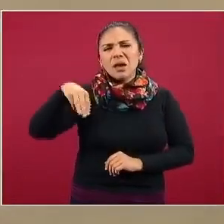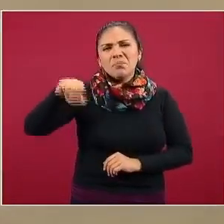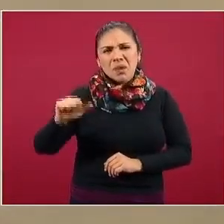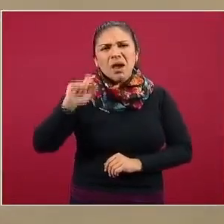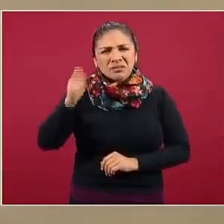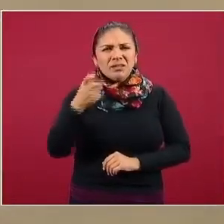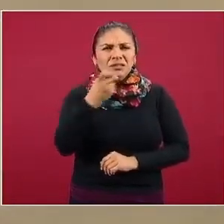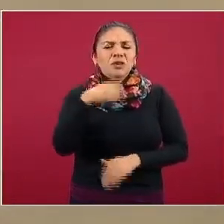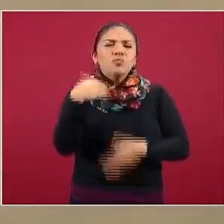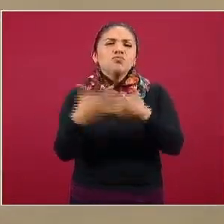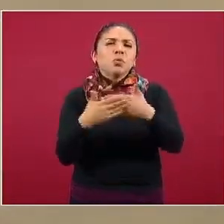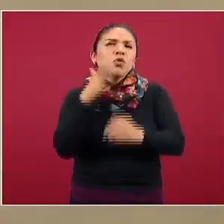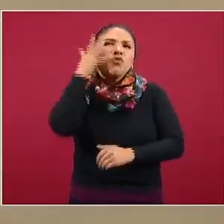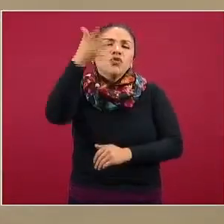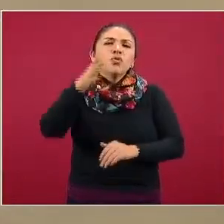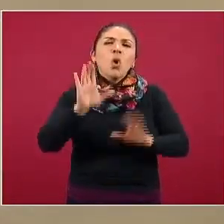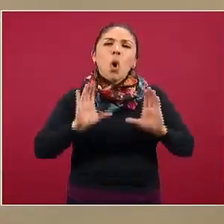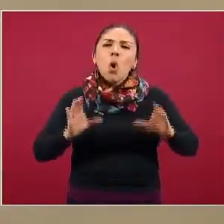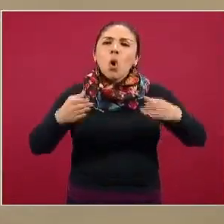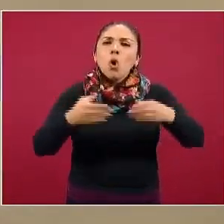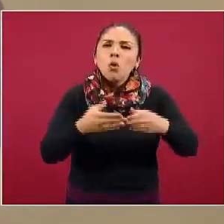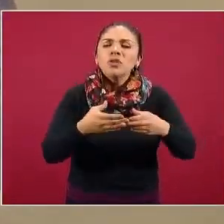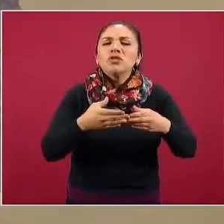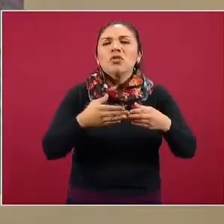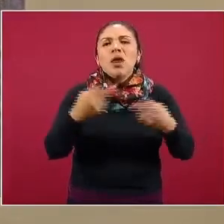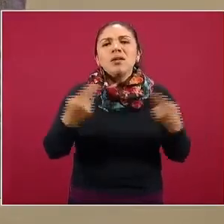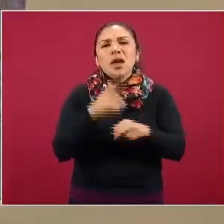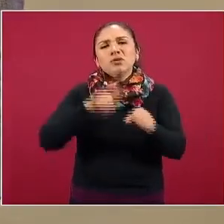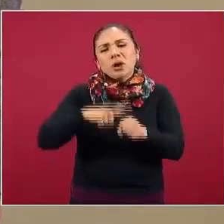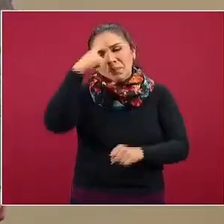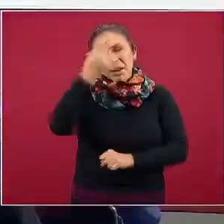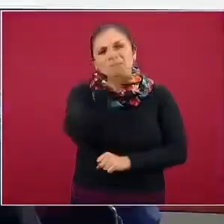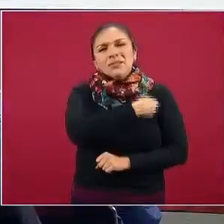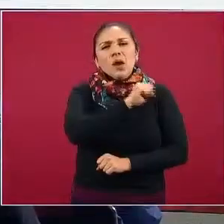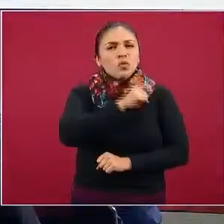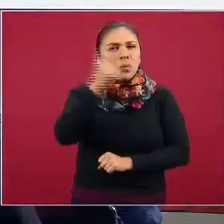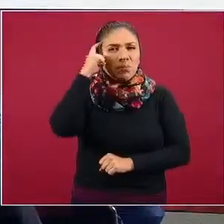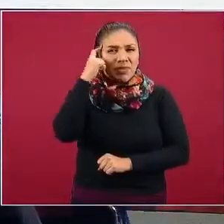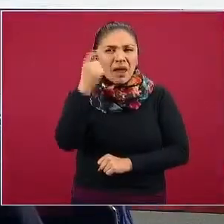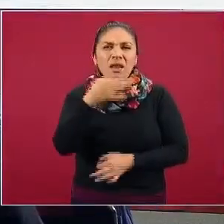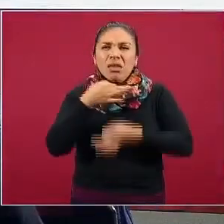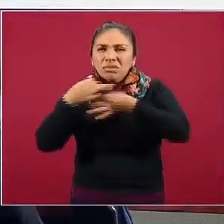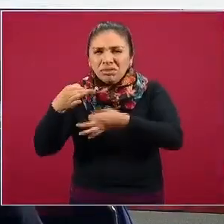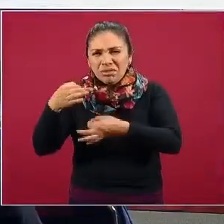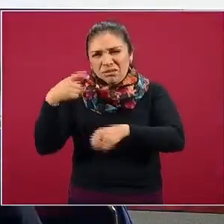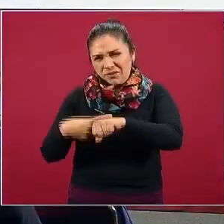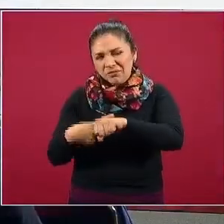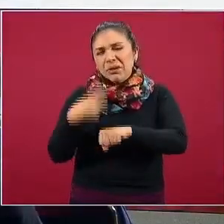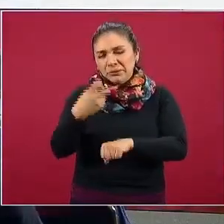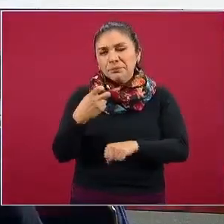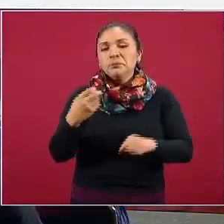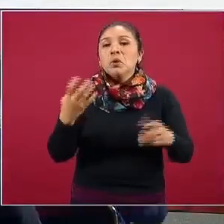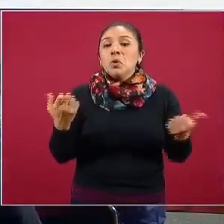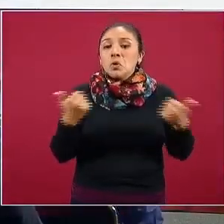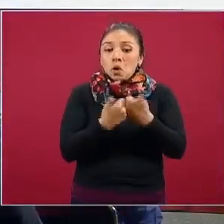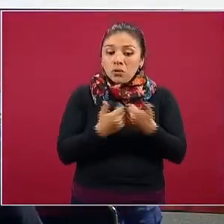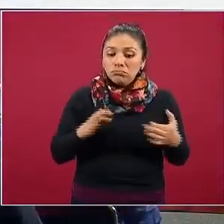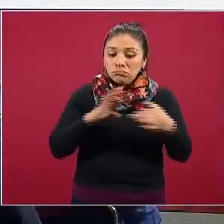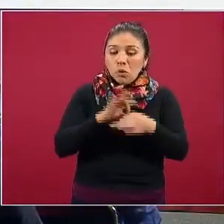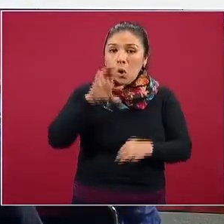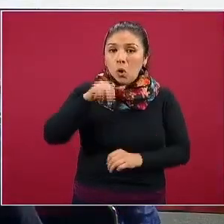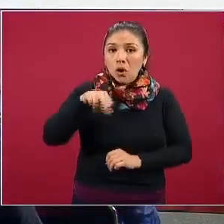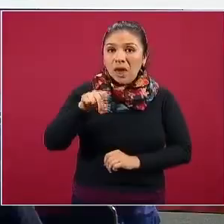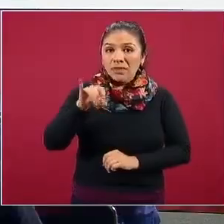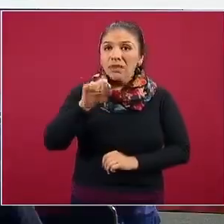esta futura Comisión Nacional de Salud Mental y Adicciones, y desde la CONADIC, que forma parte de